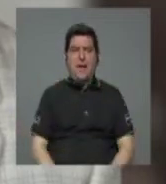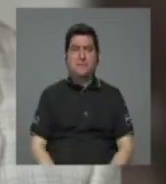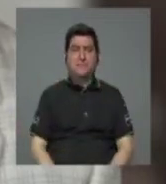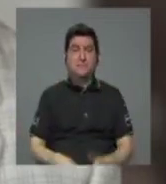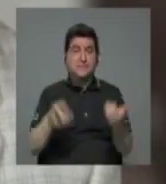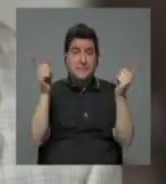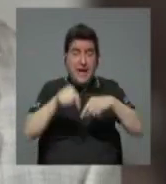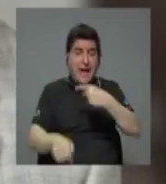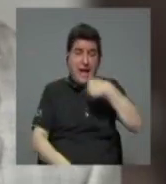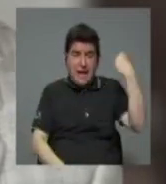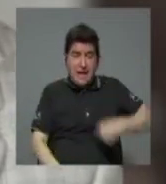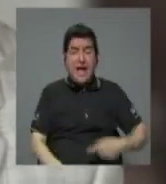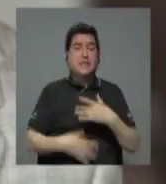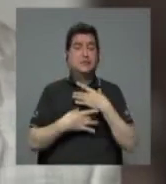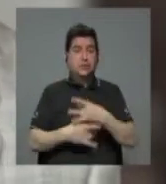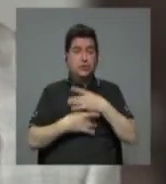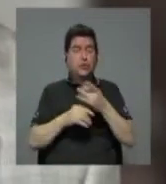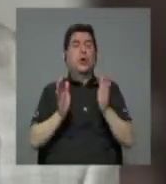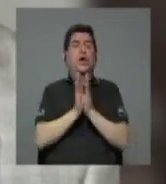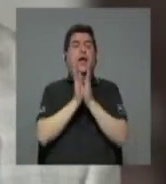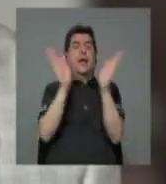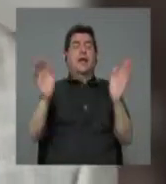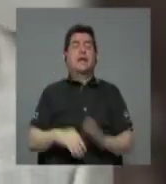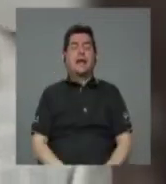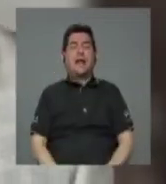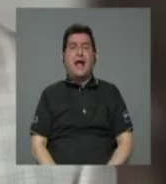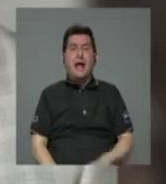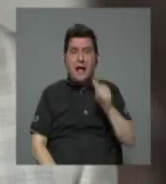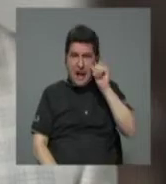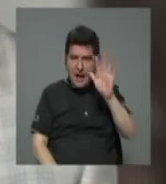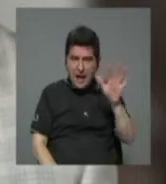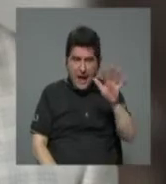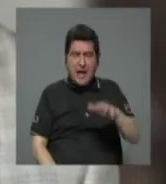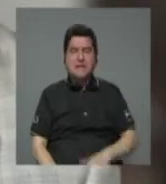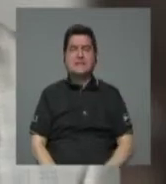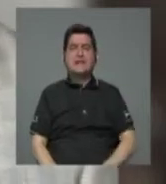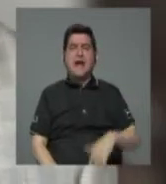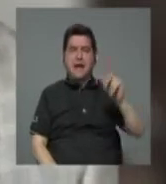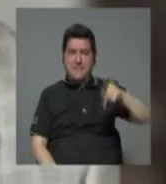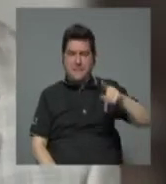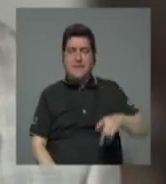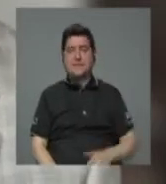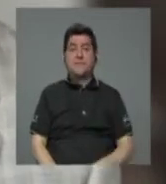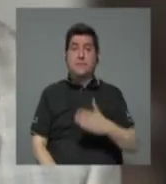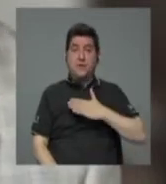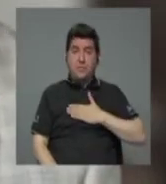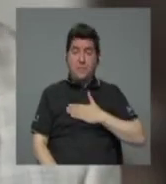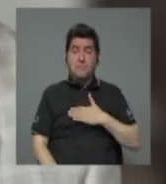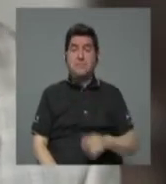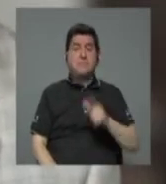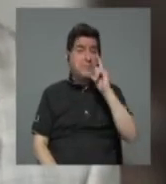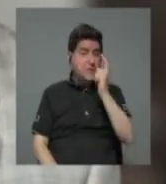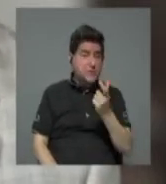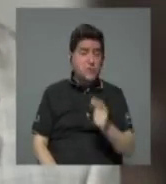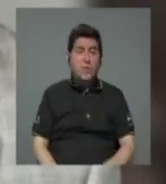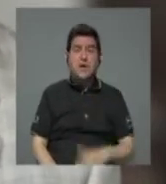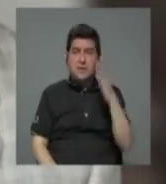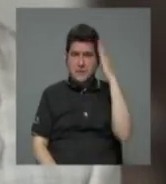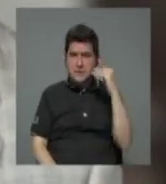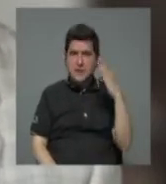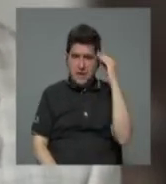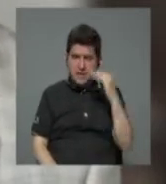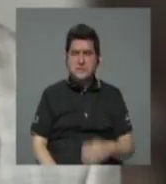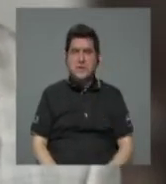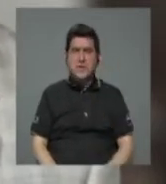de China es muy interesante, y en general Asia Pacífico es muy interesante. A mí me tocó la suerte y la oportunidad de haber vivido varios